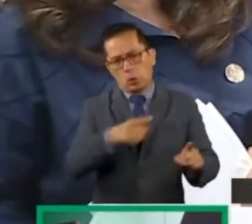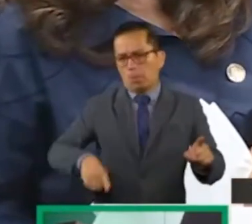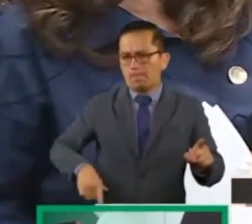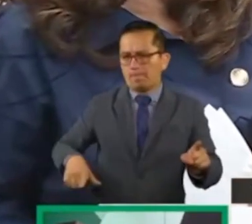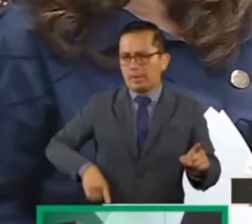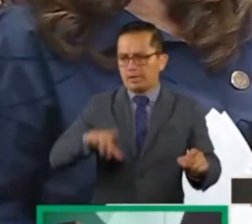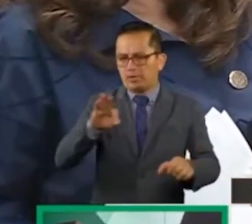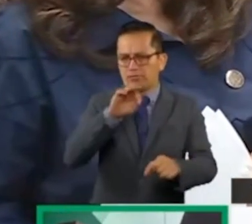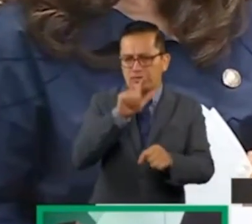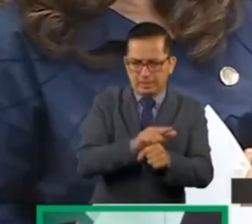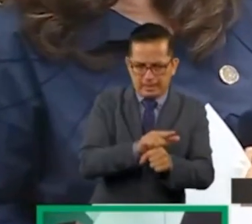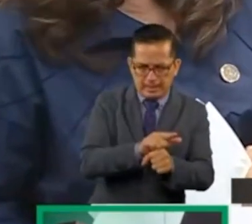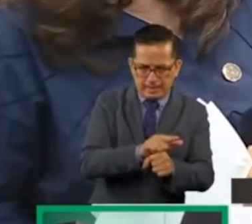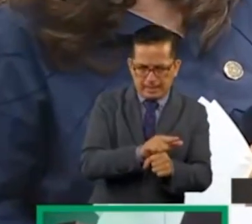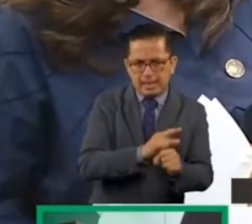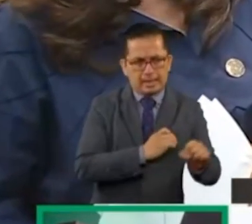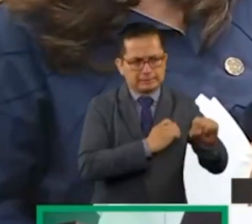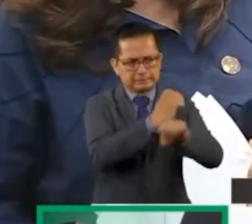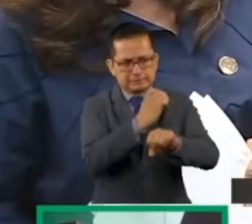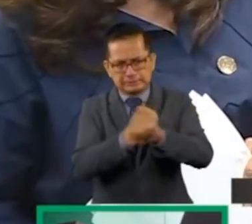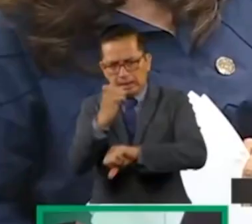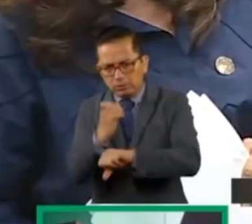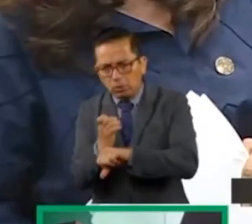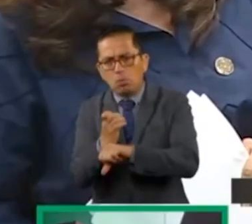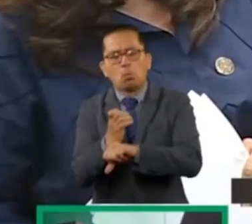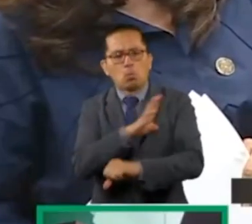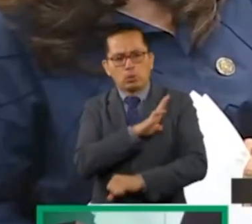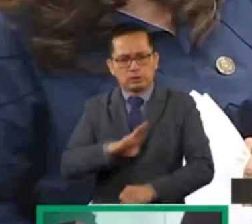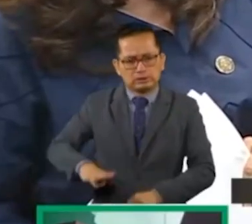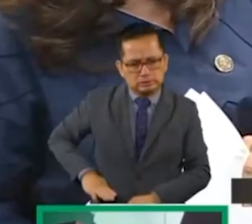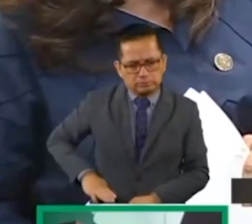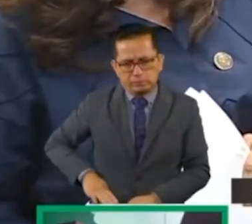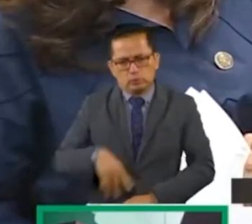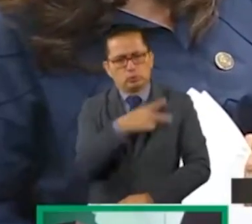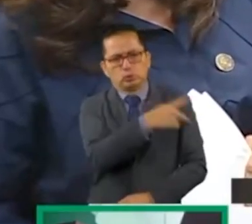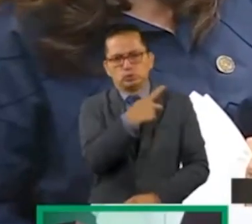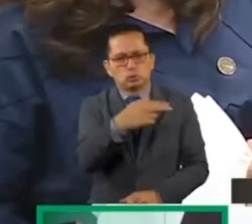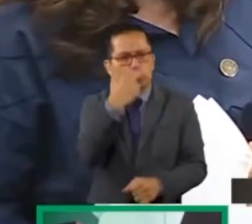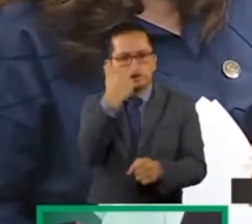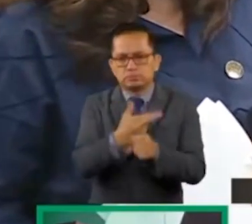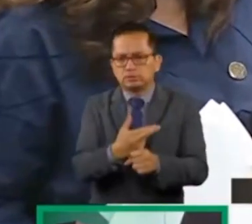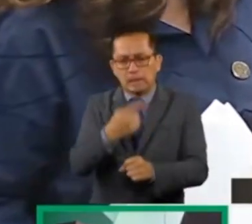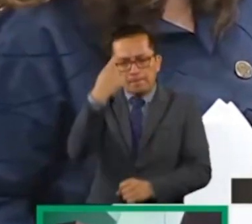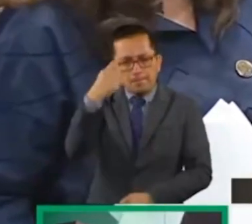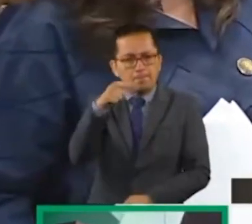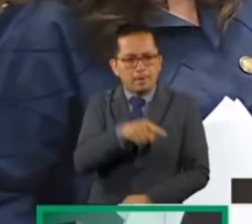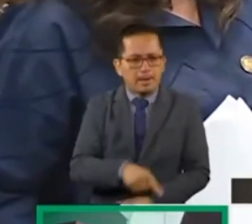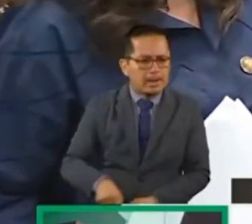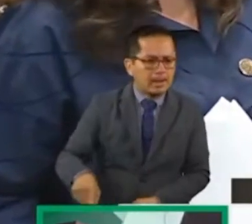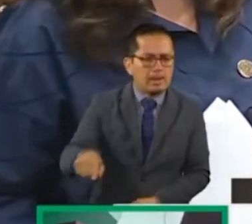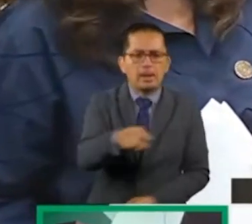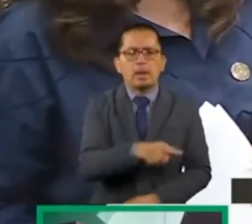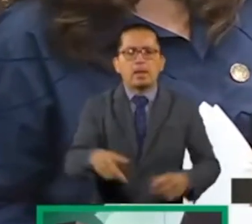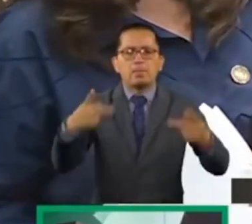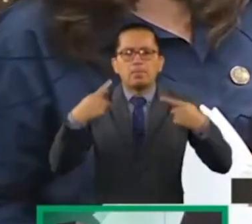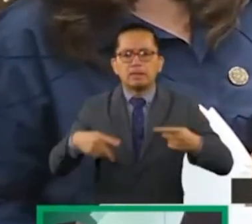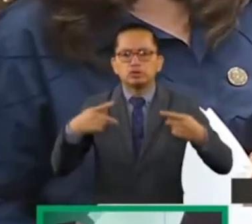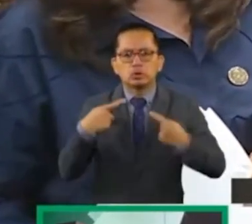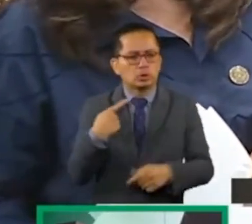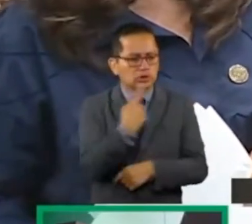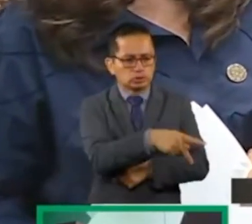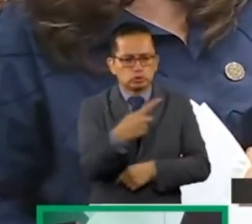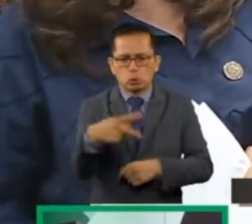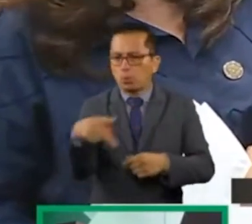las entidades federativas y los municipios cuyos fines son salvaguardar la vida, las